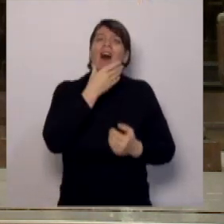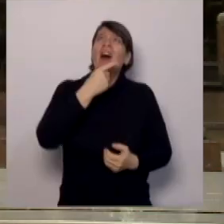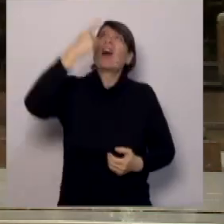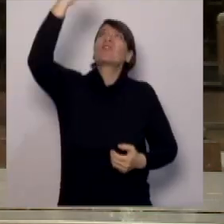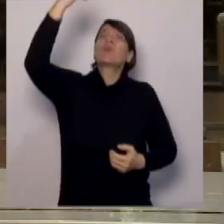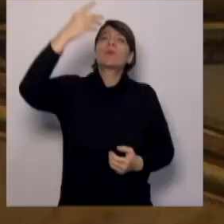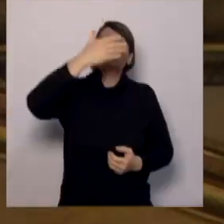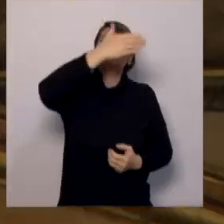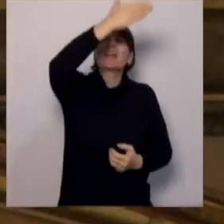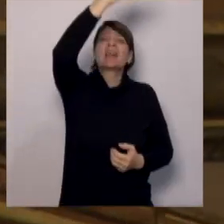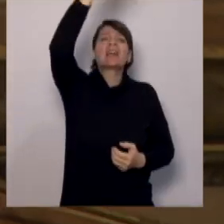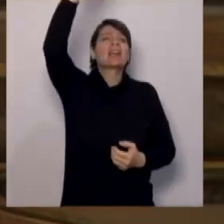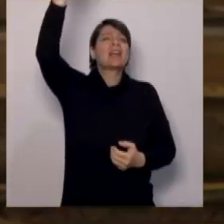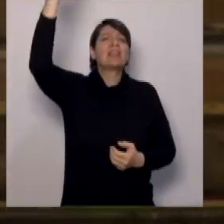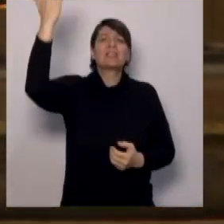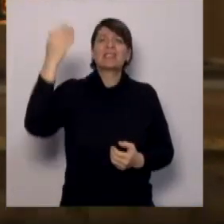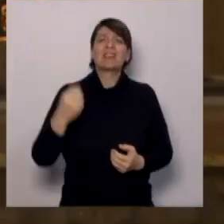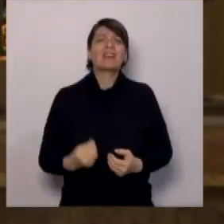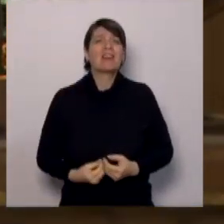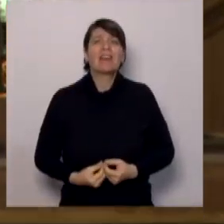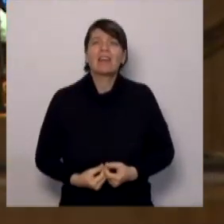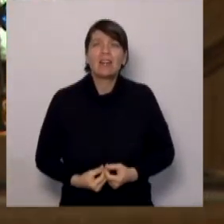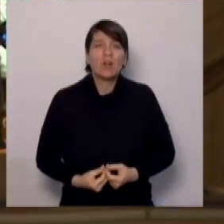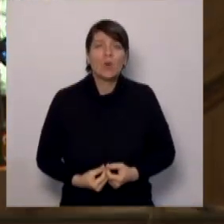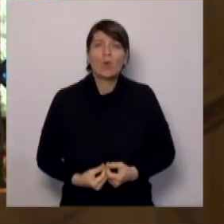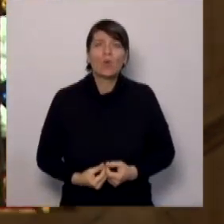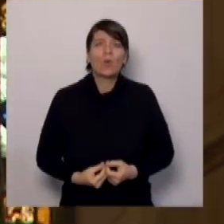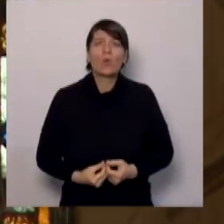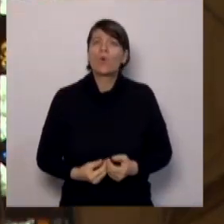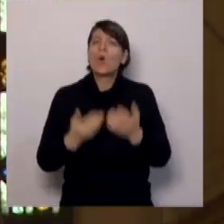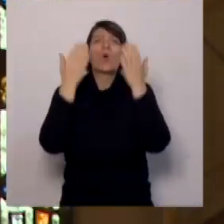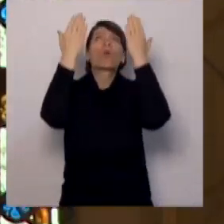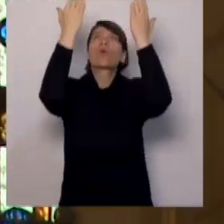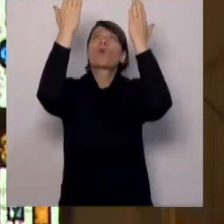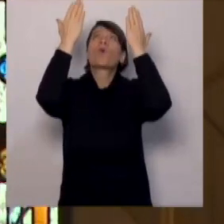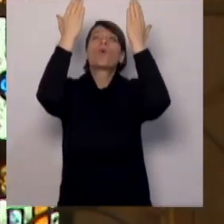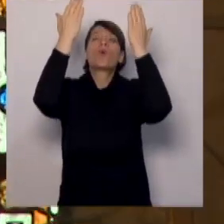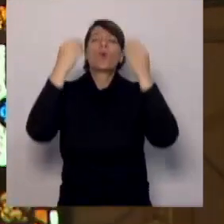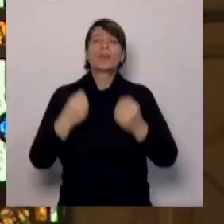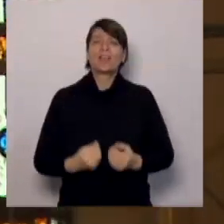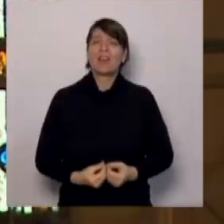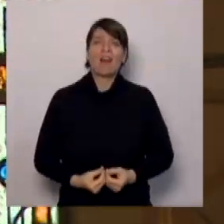gloria a Dios en el cielo.